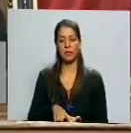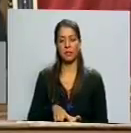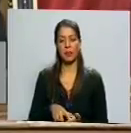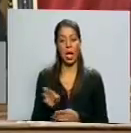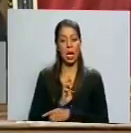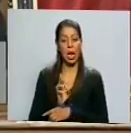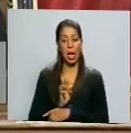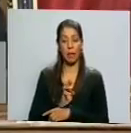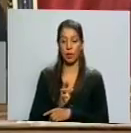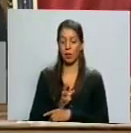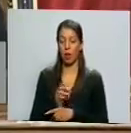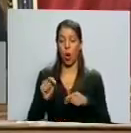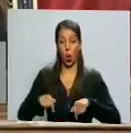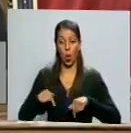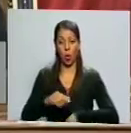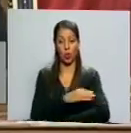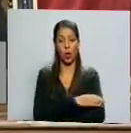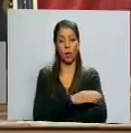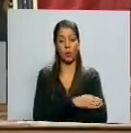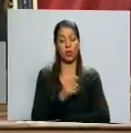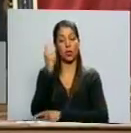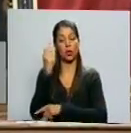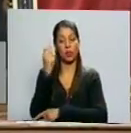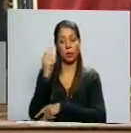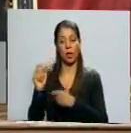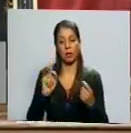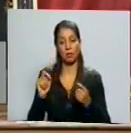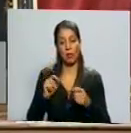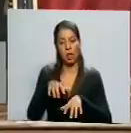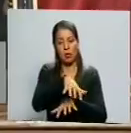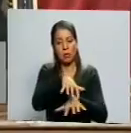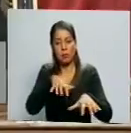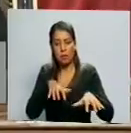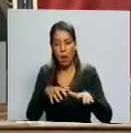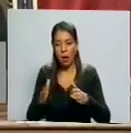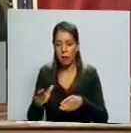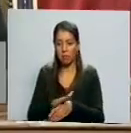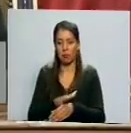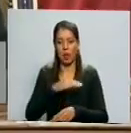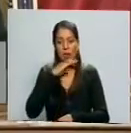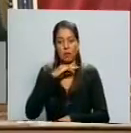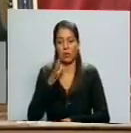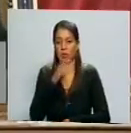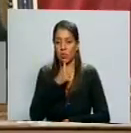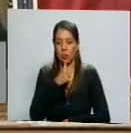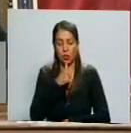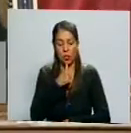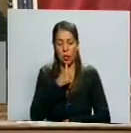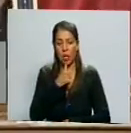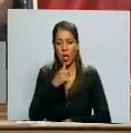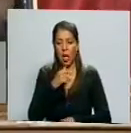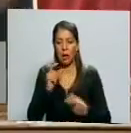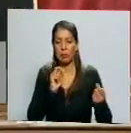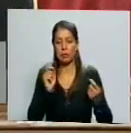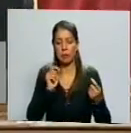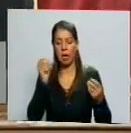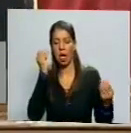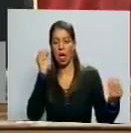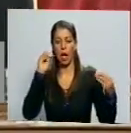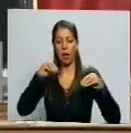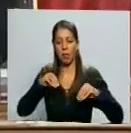apurada, apresurada, sino también sin quórum, sin reglamento, un acuerdo que dicen ellos